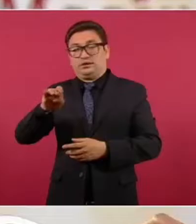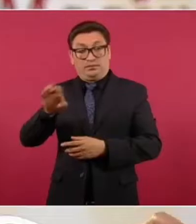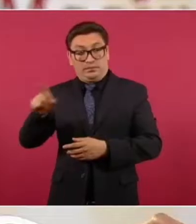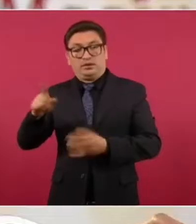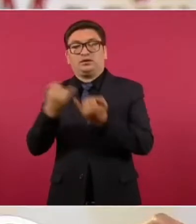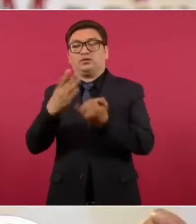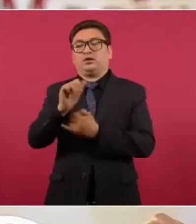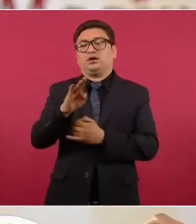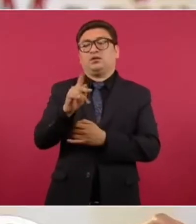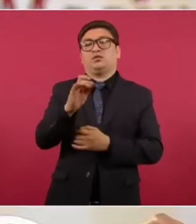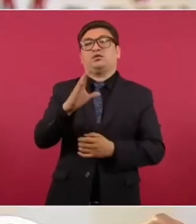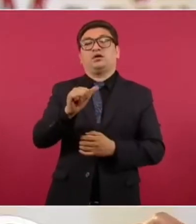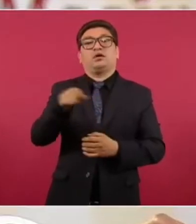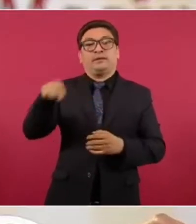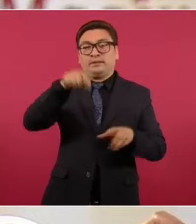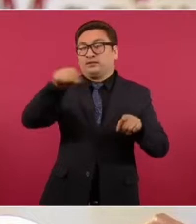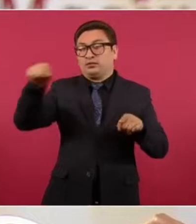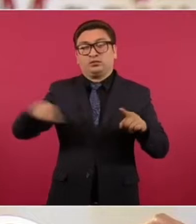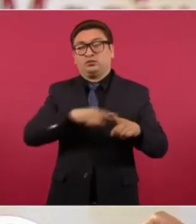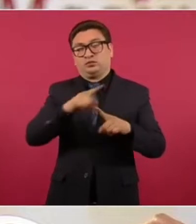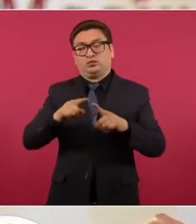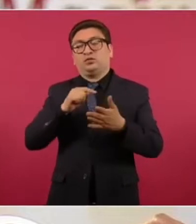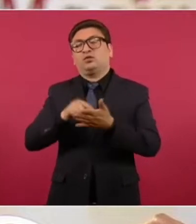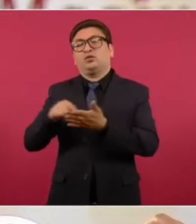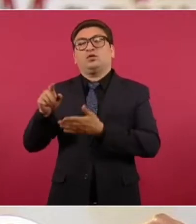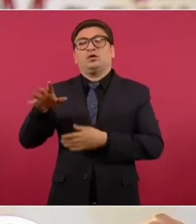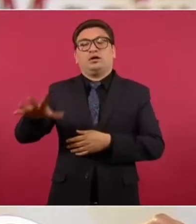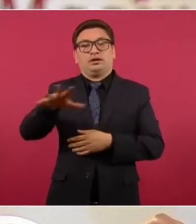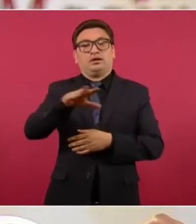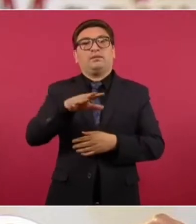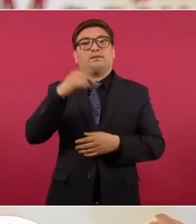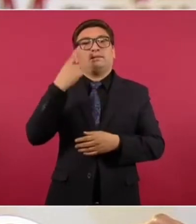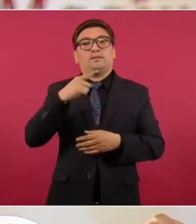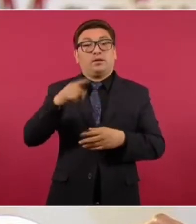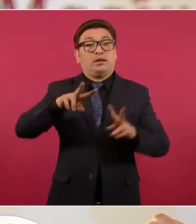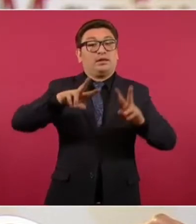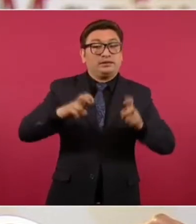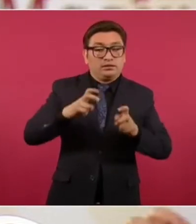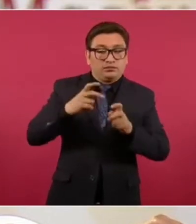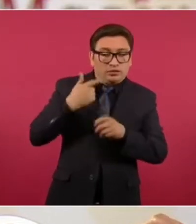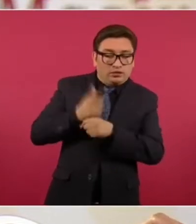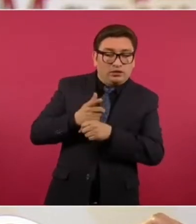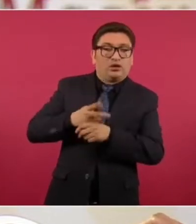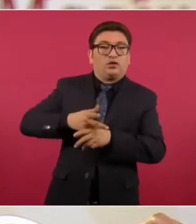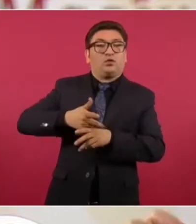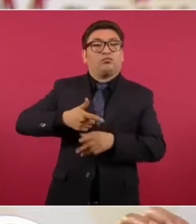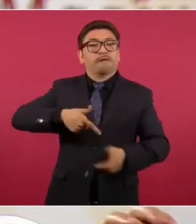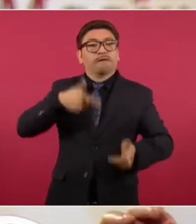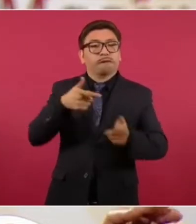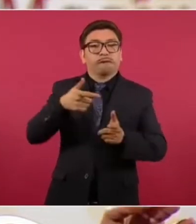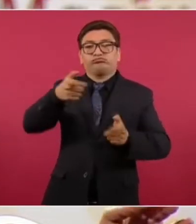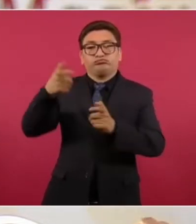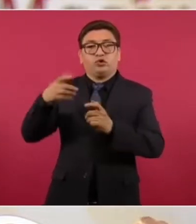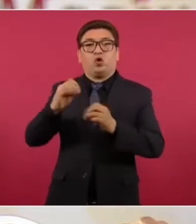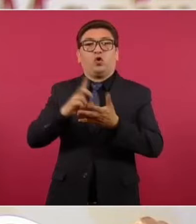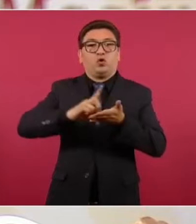en Caborca. Hay operativos también para el tema de las armas, aseguramientos de drogas, es decir,